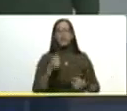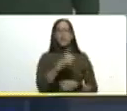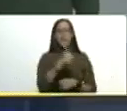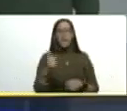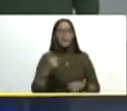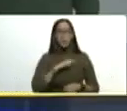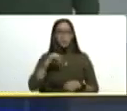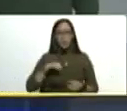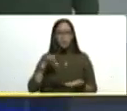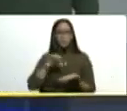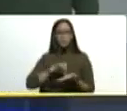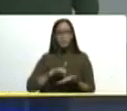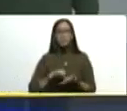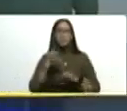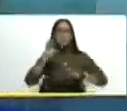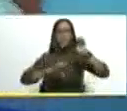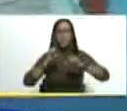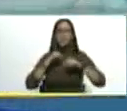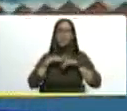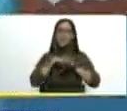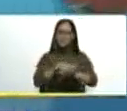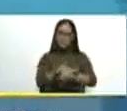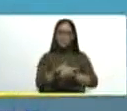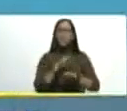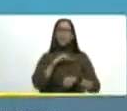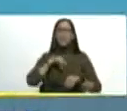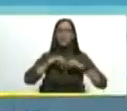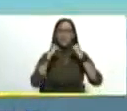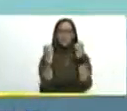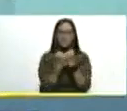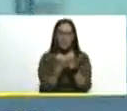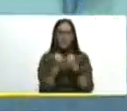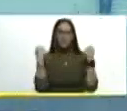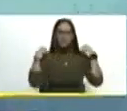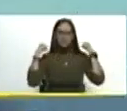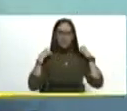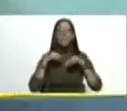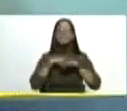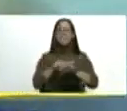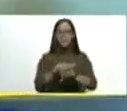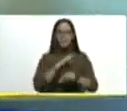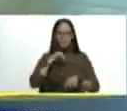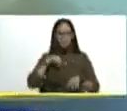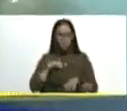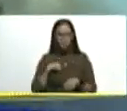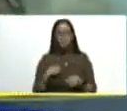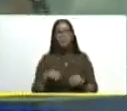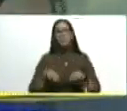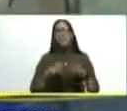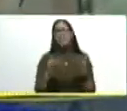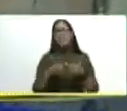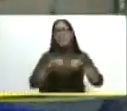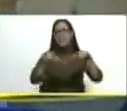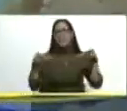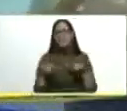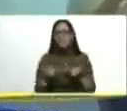nuestros centros diagnósticos integrales, de nuestras salas de rehabilitación integral y nuestros consultorios populares, obra de nuestro comandante